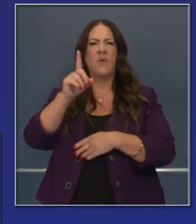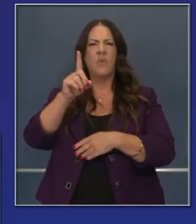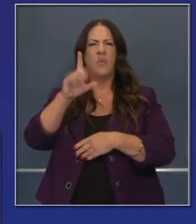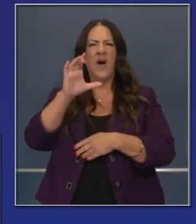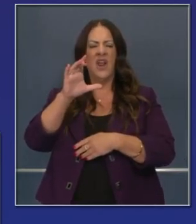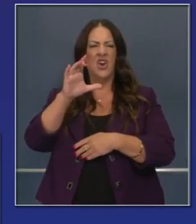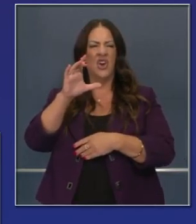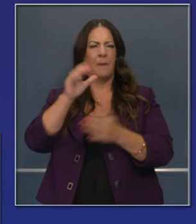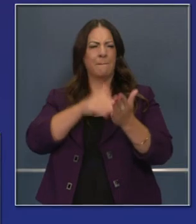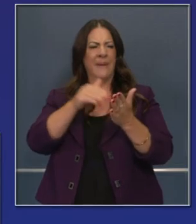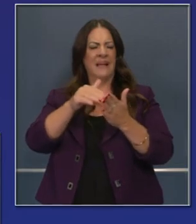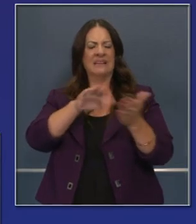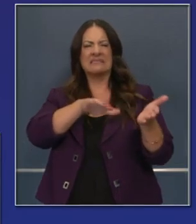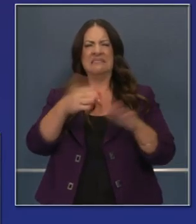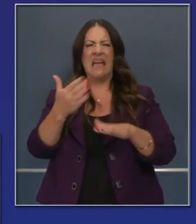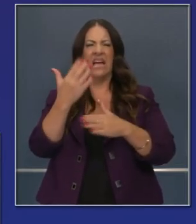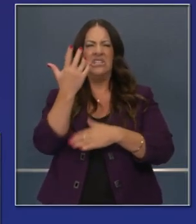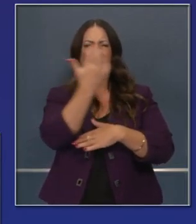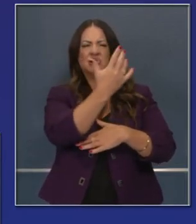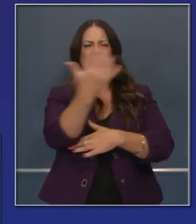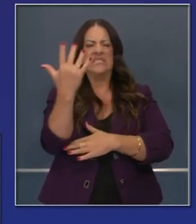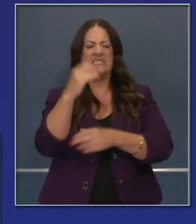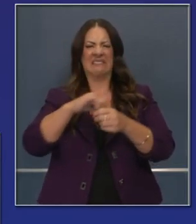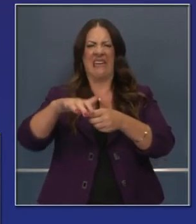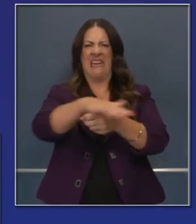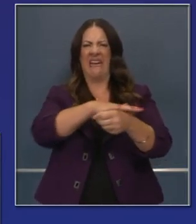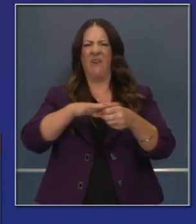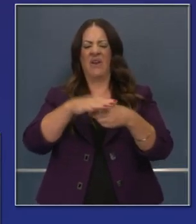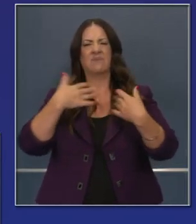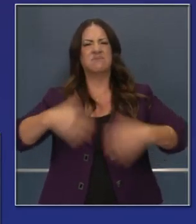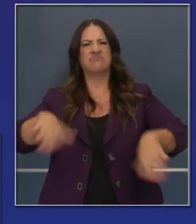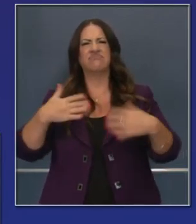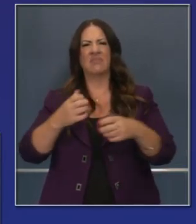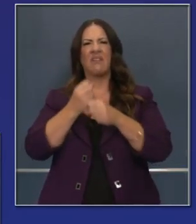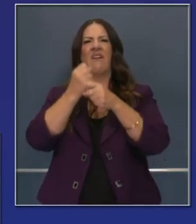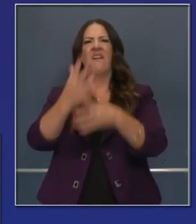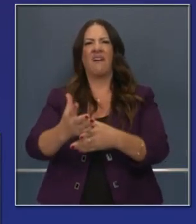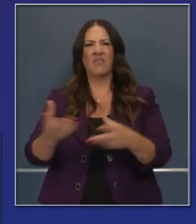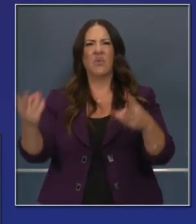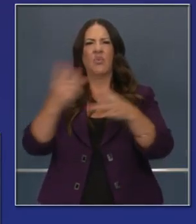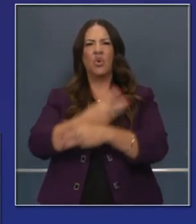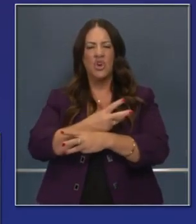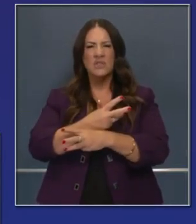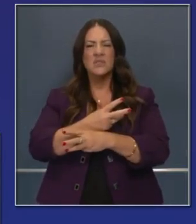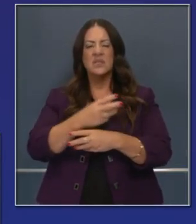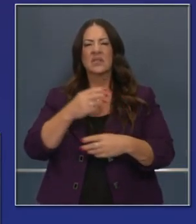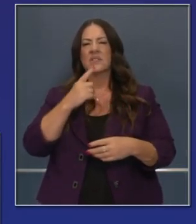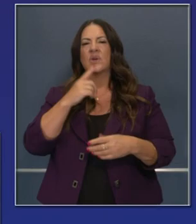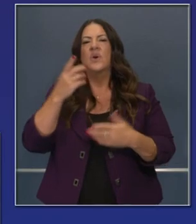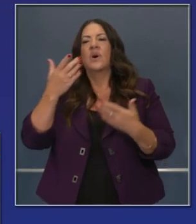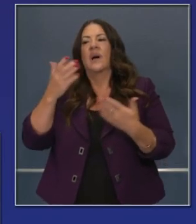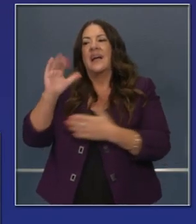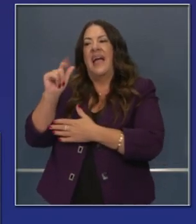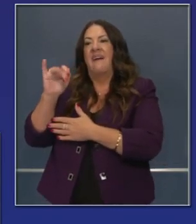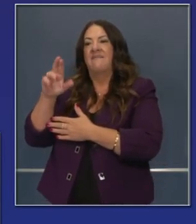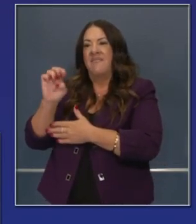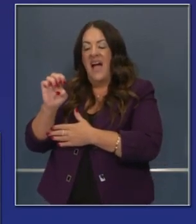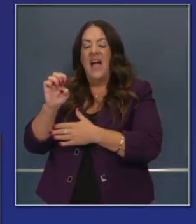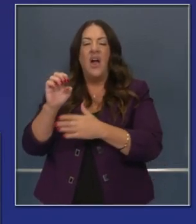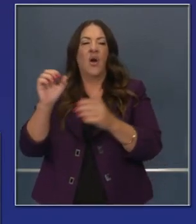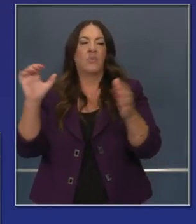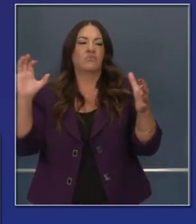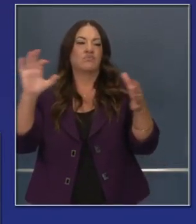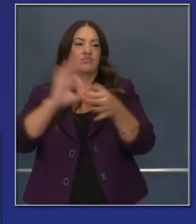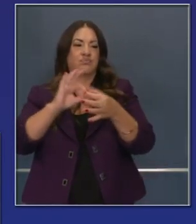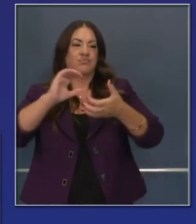impactado por más de 100.000 árboles muertos en el área, ha entrado a áreas donde está trabajando